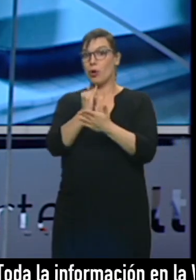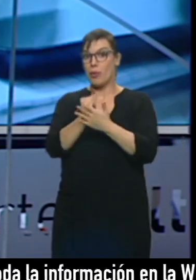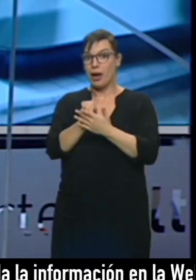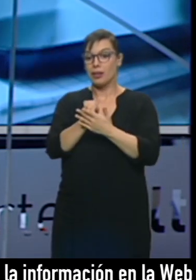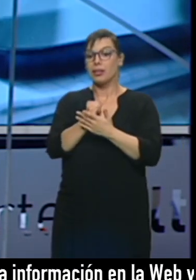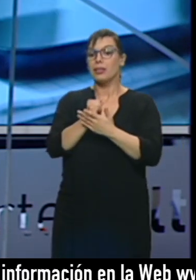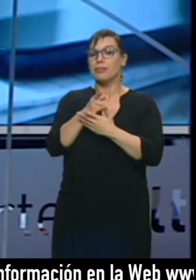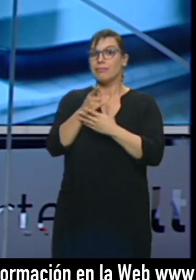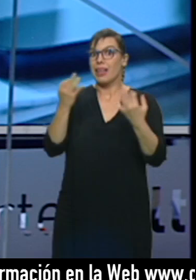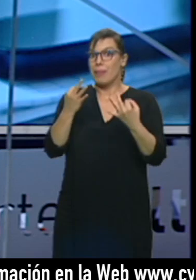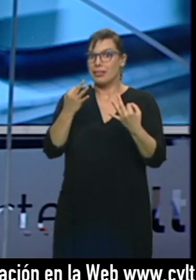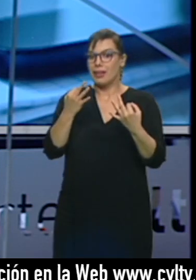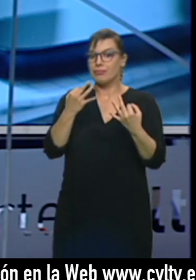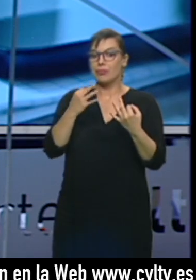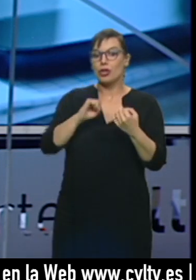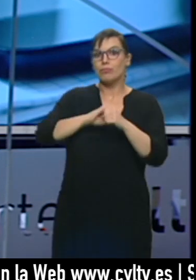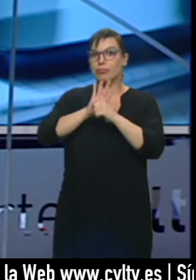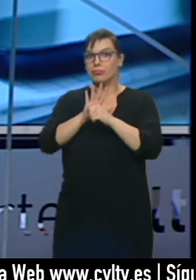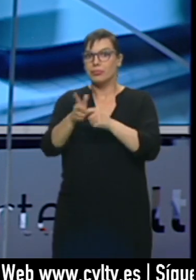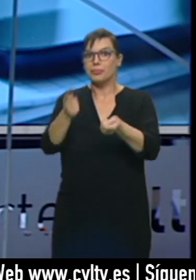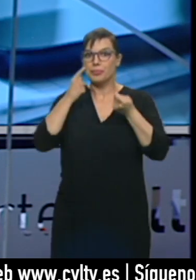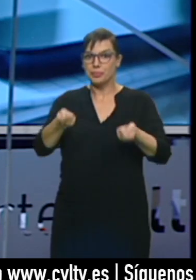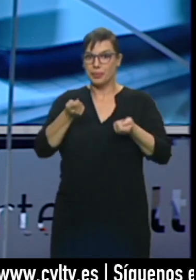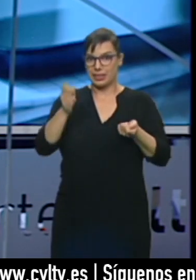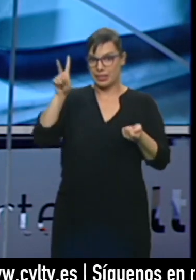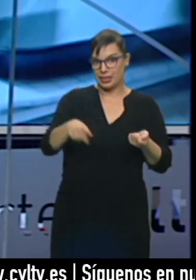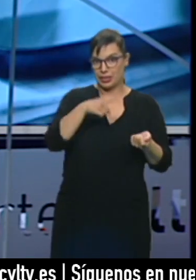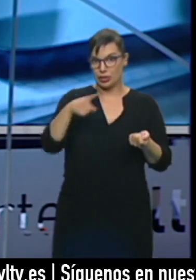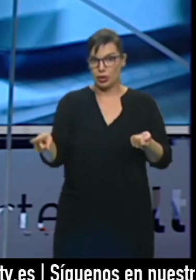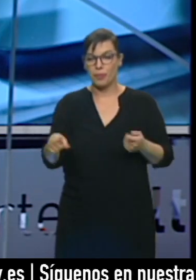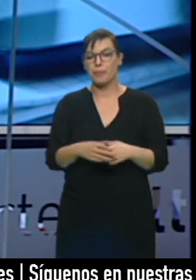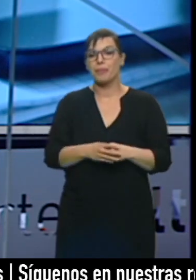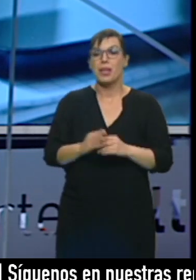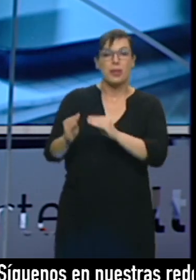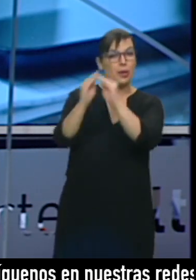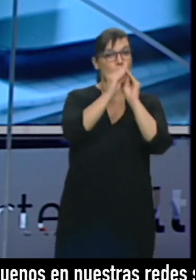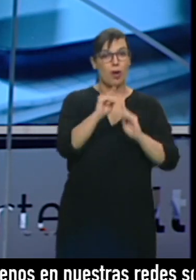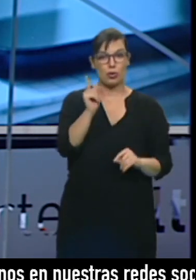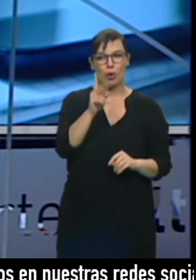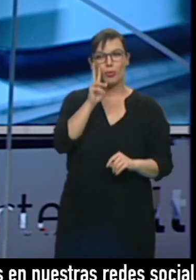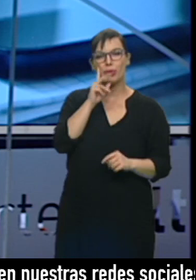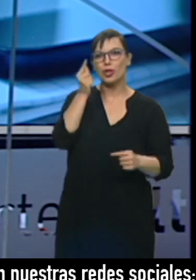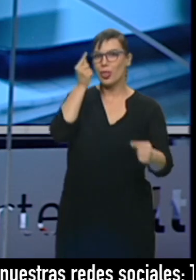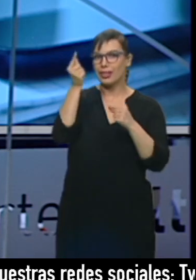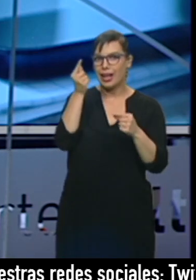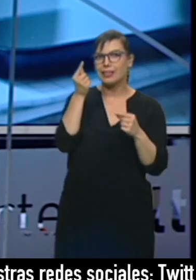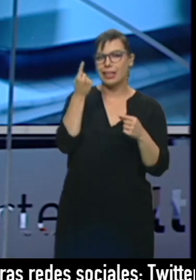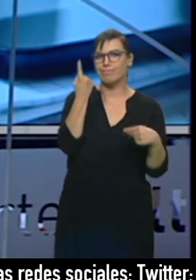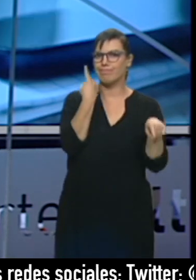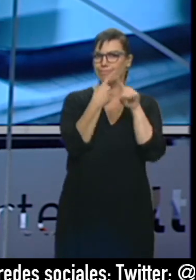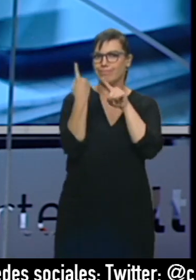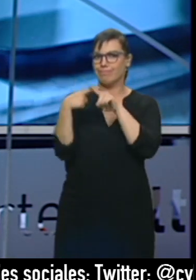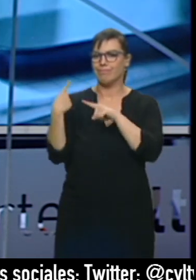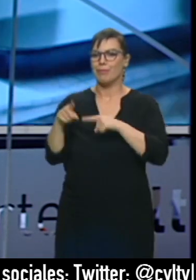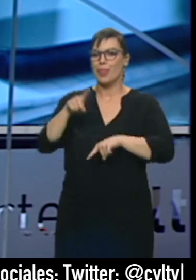primer gran evento social. Las cosas han ido bien, aunque no todo ha ido igual. Nos hemos fijado en los detalles y hemos encontrado diferencias